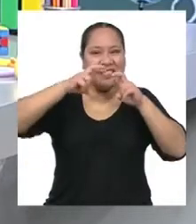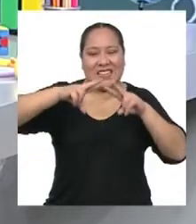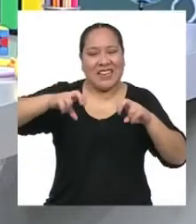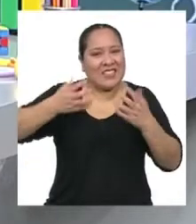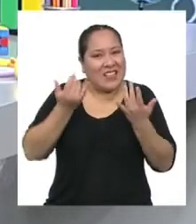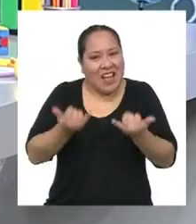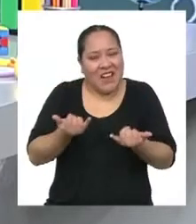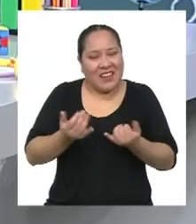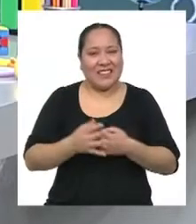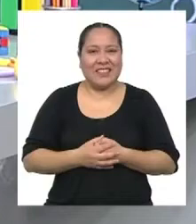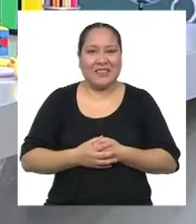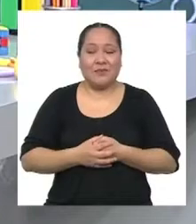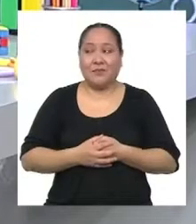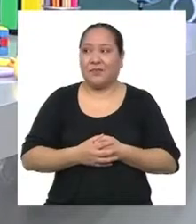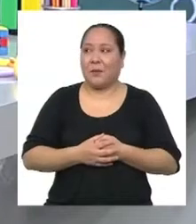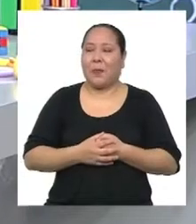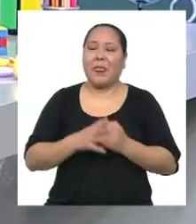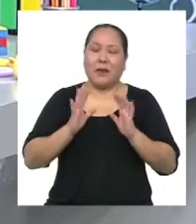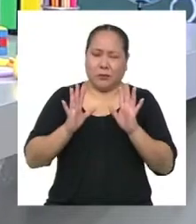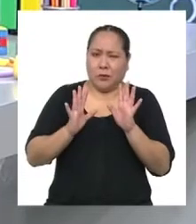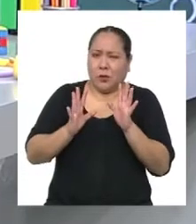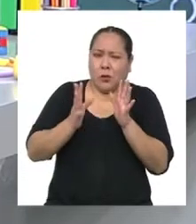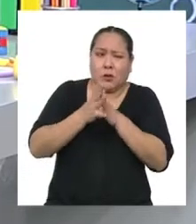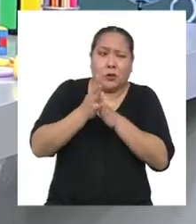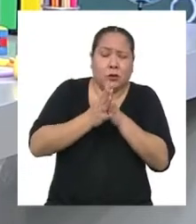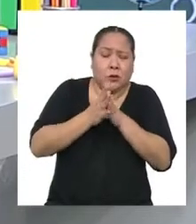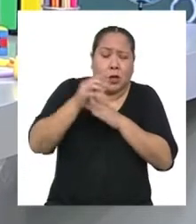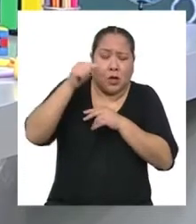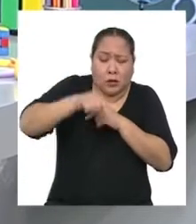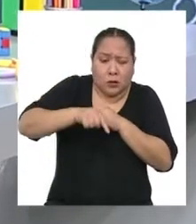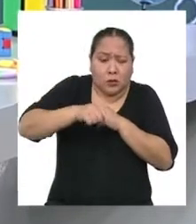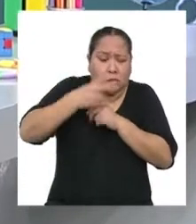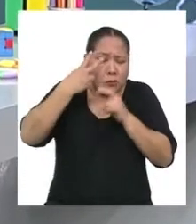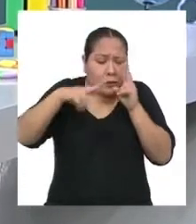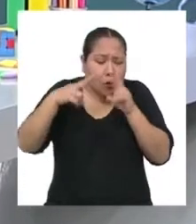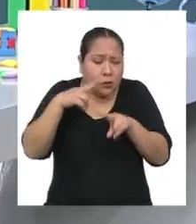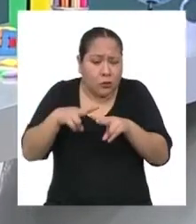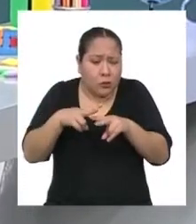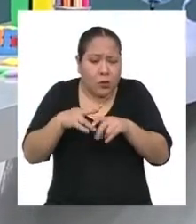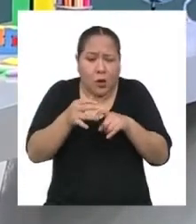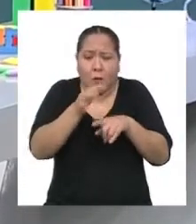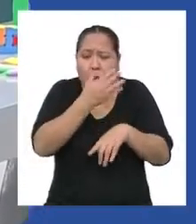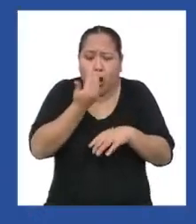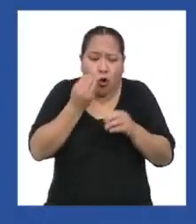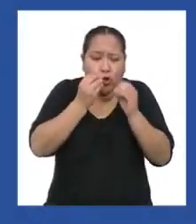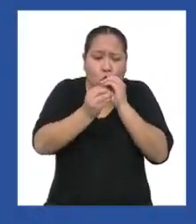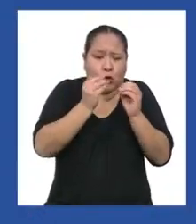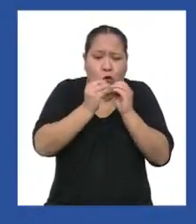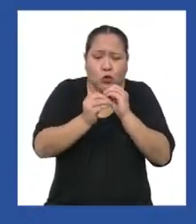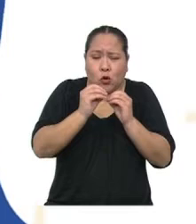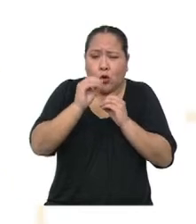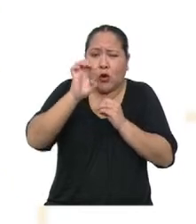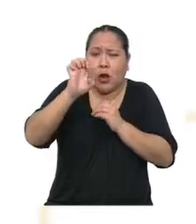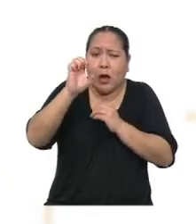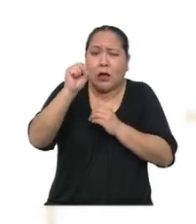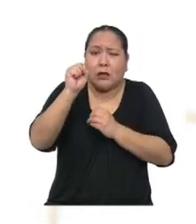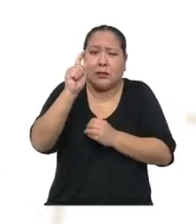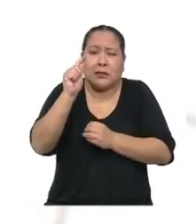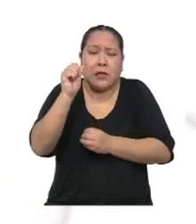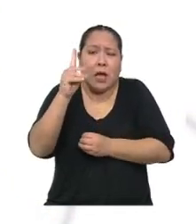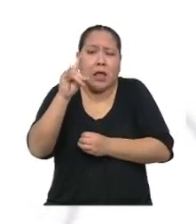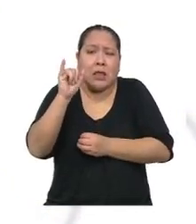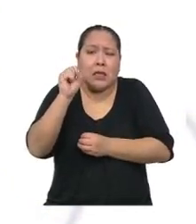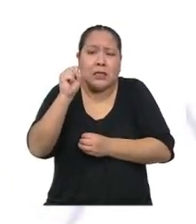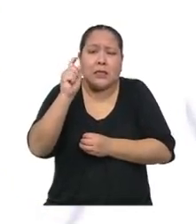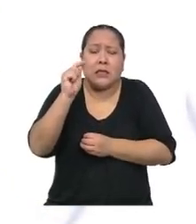Bueno, llegamos a la conclusión de que todo esto podríamos resolverlo con la estadística. Lo primero